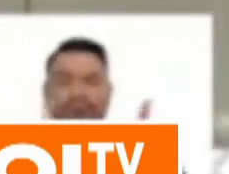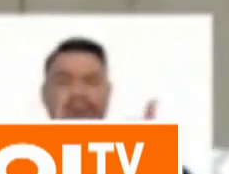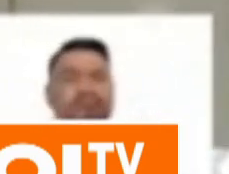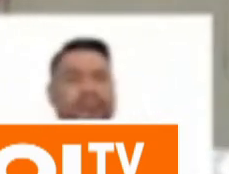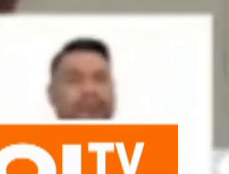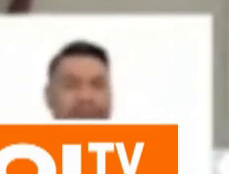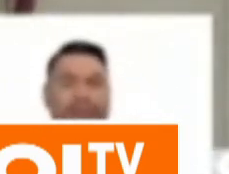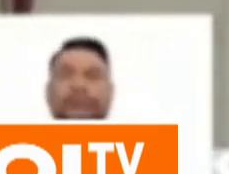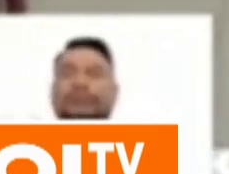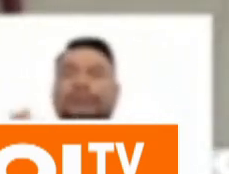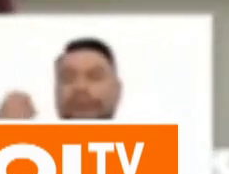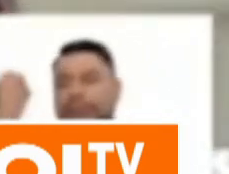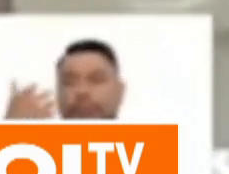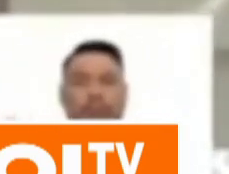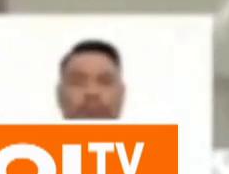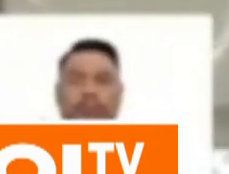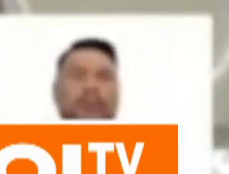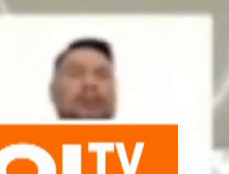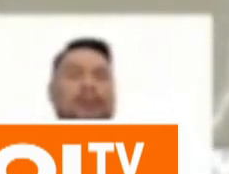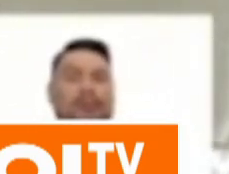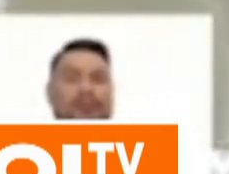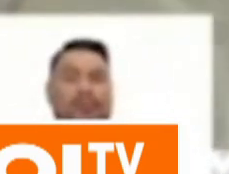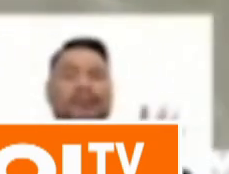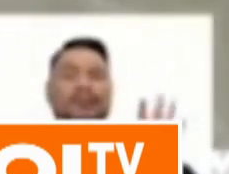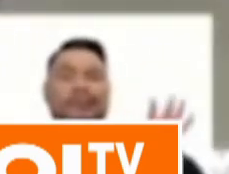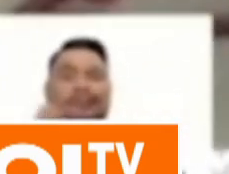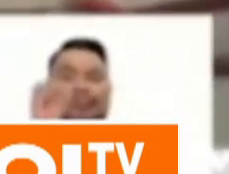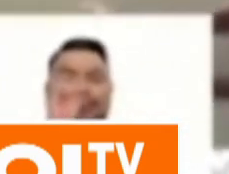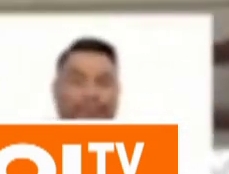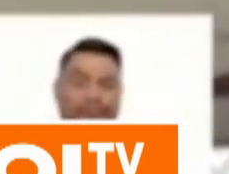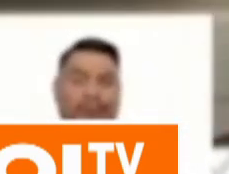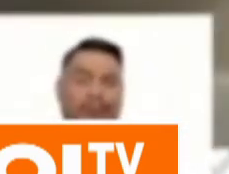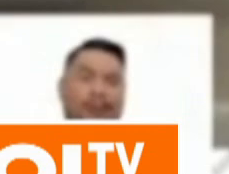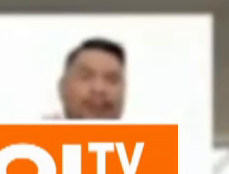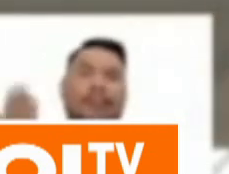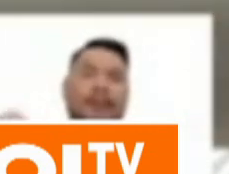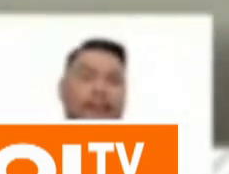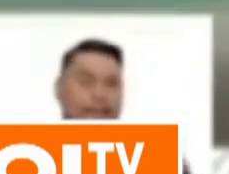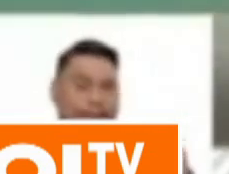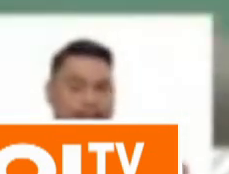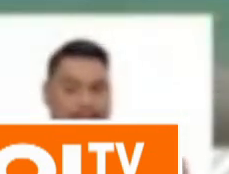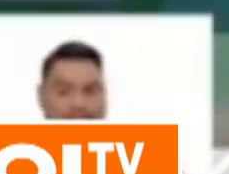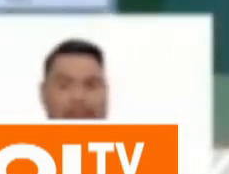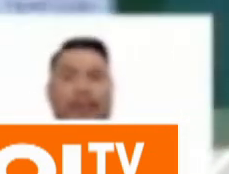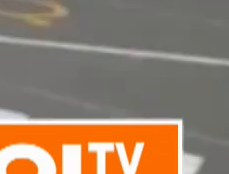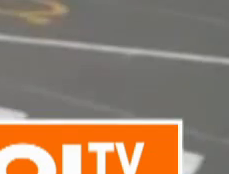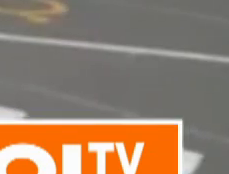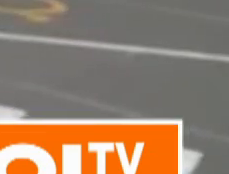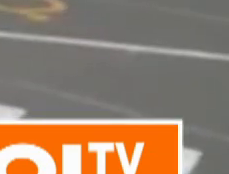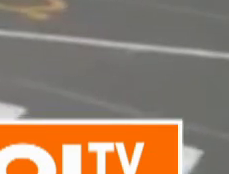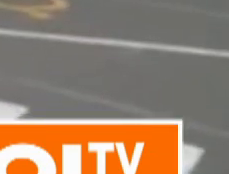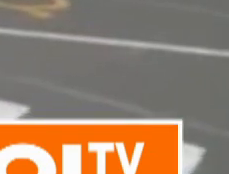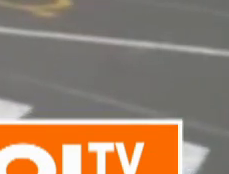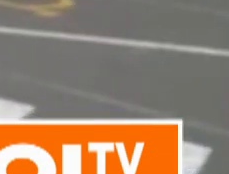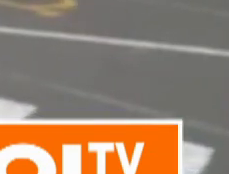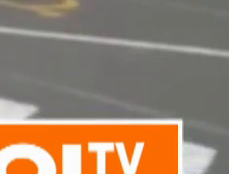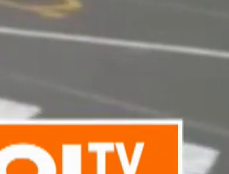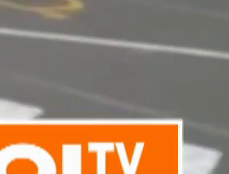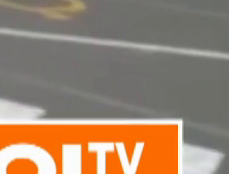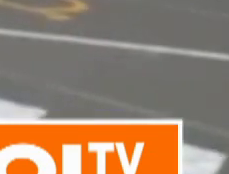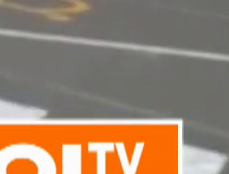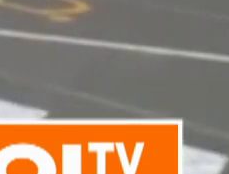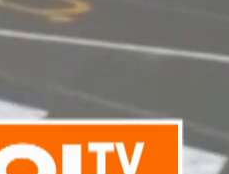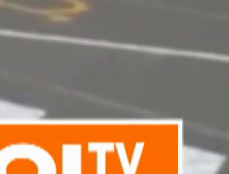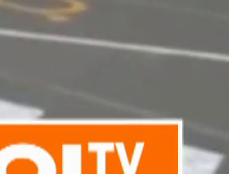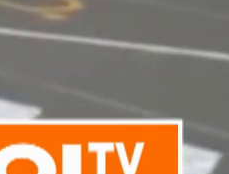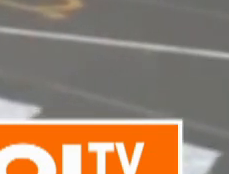combatir la criminalidad en nuestro país yo le pregunté al ministro del interior cuál era la finalidad del cambio me dijo que es un cambio que se está produciendo en la